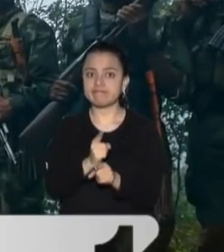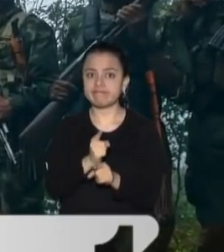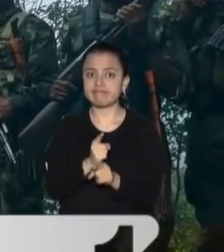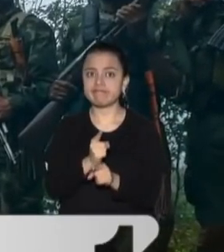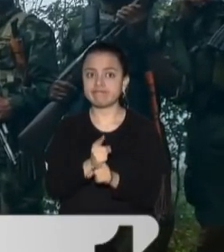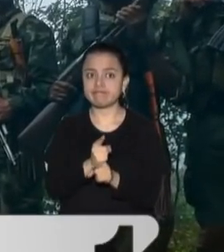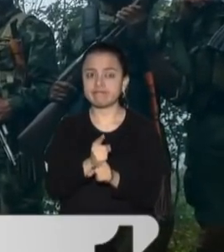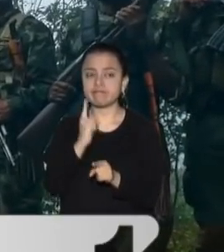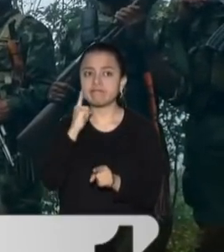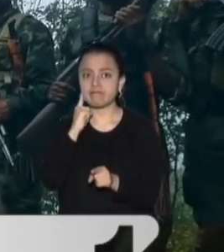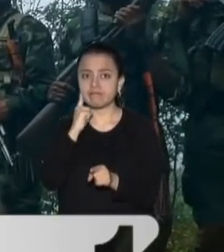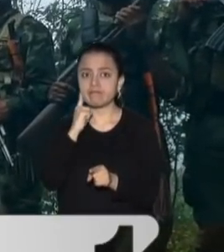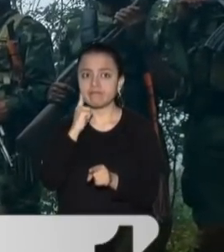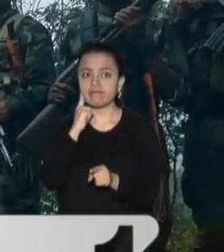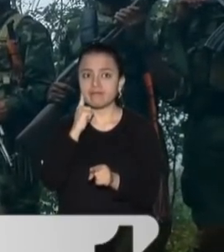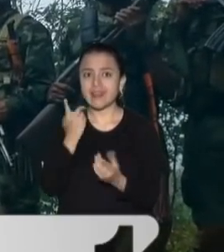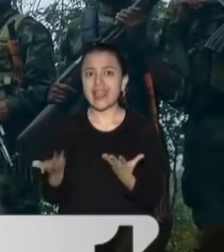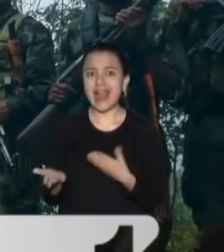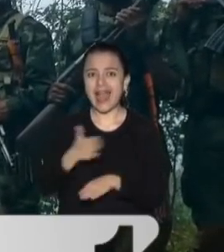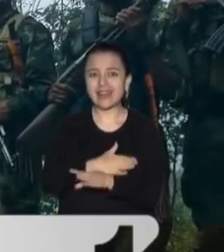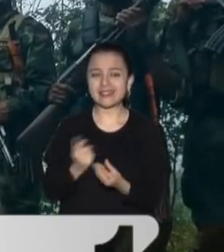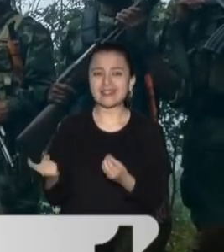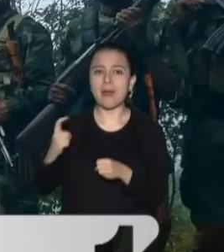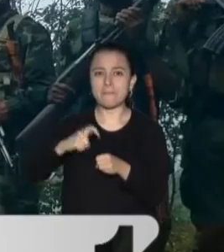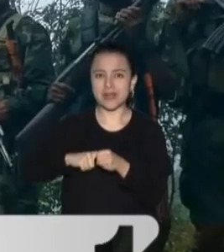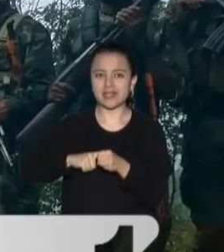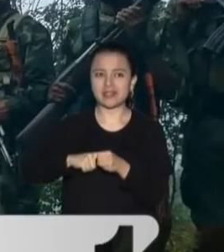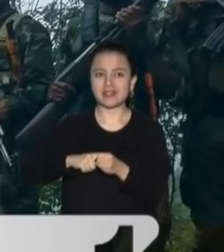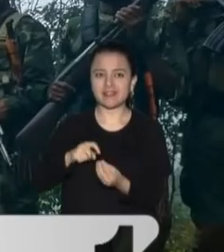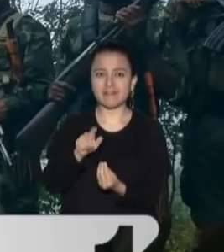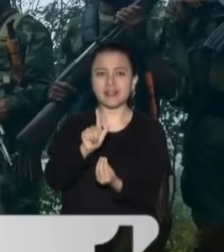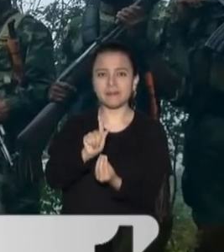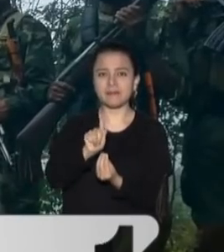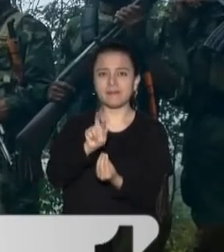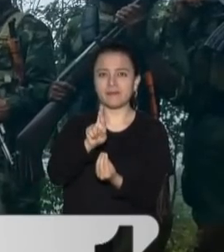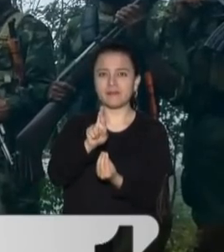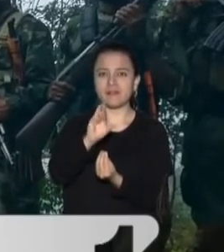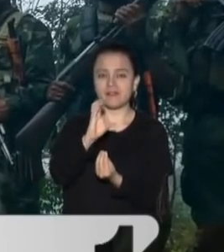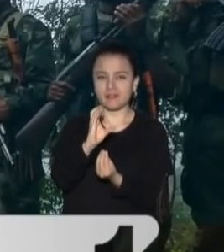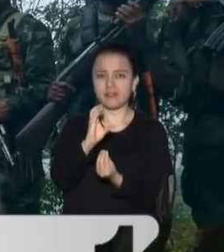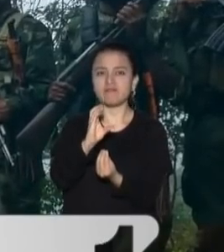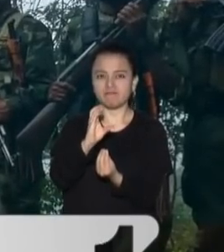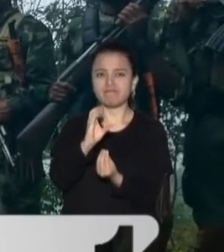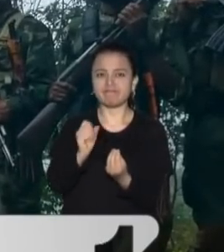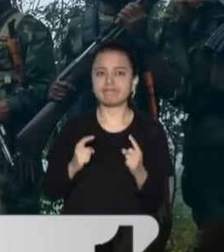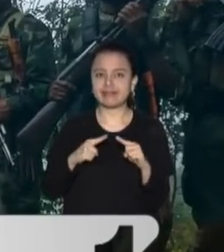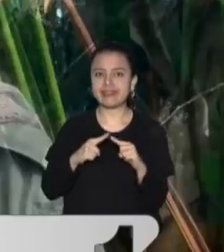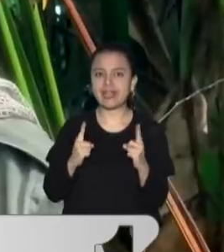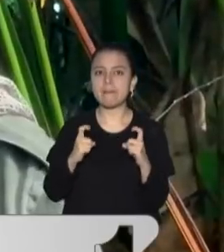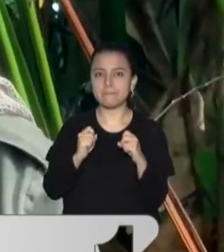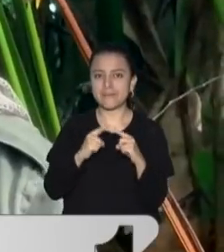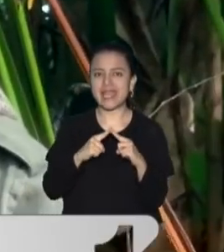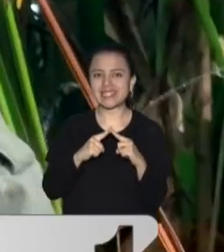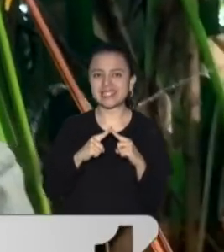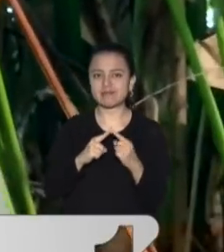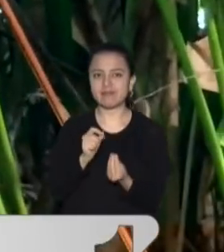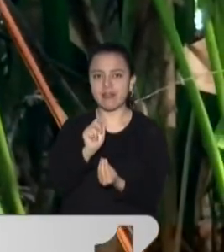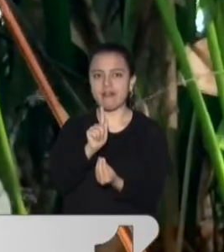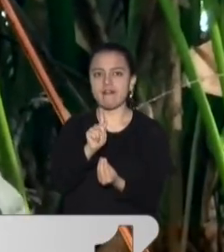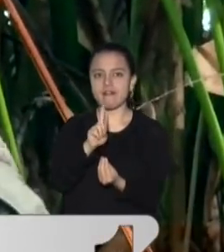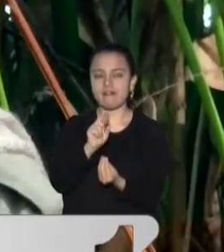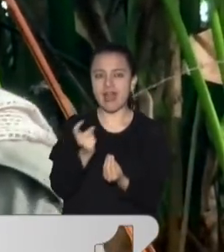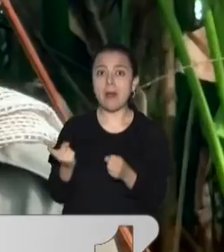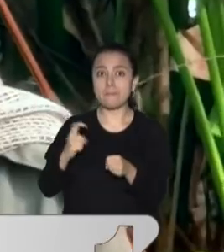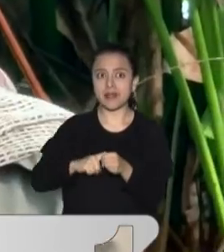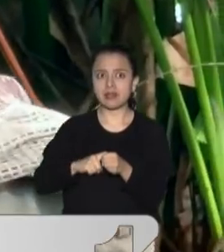FARC y miembro del grupo armado de la Segunda Marquetalia que lidera Iván Márquez cayó en territorio venezolano. Aún está por